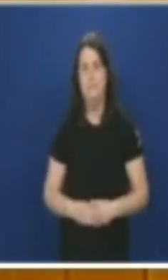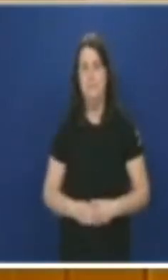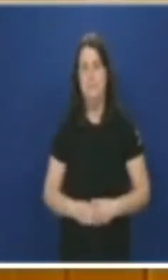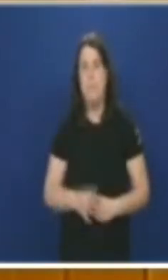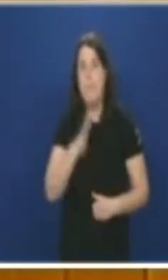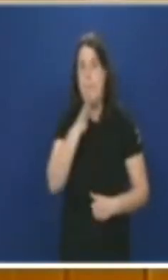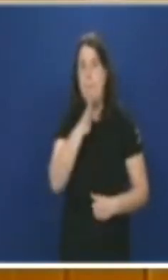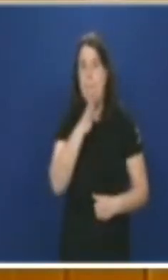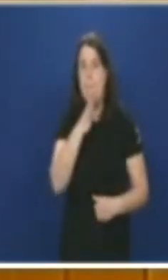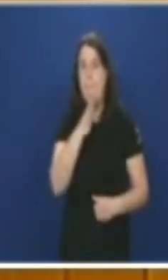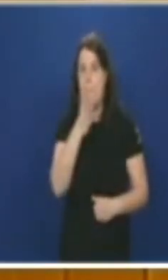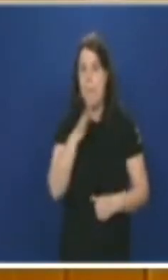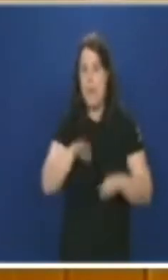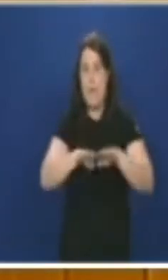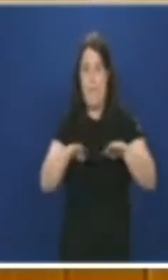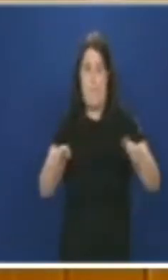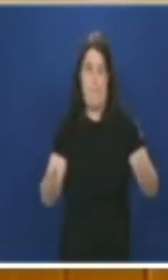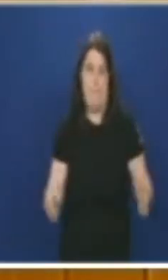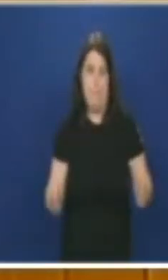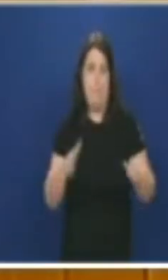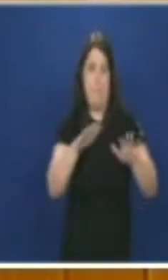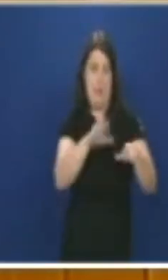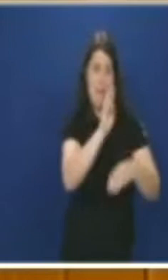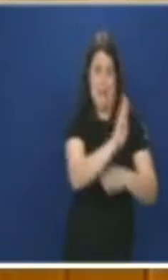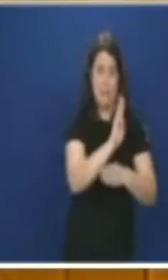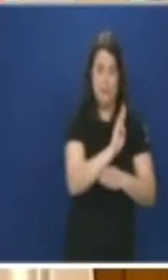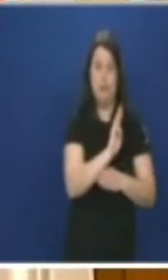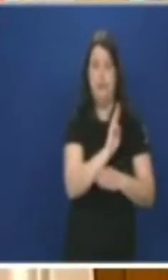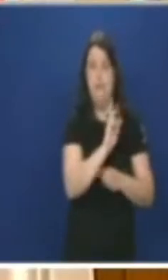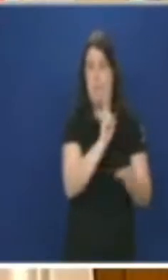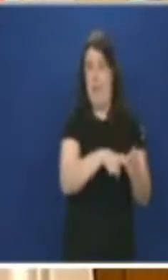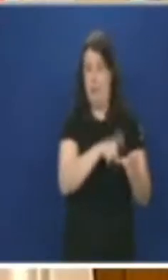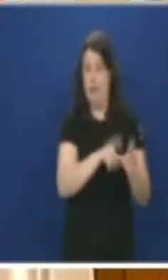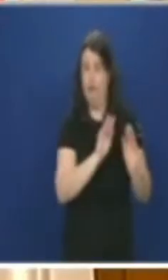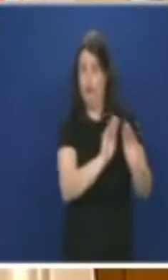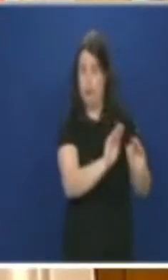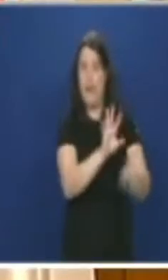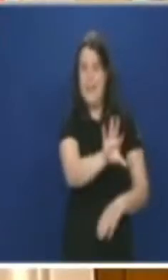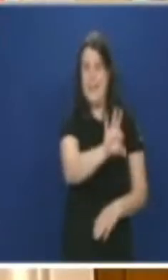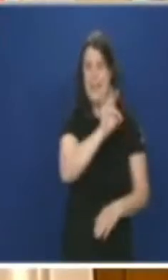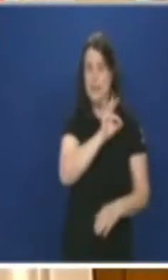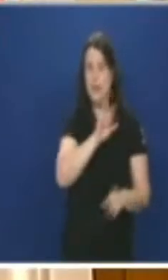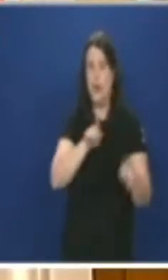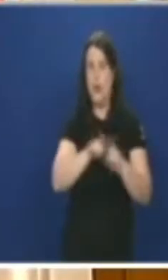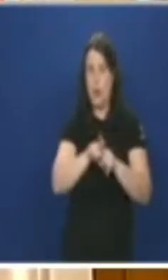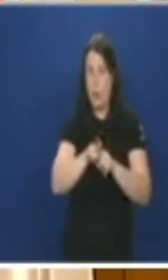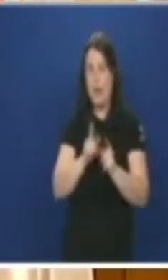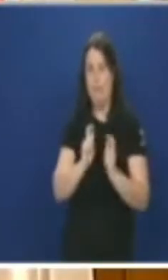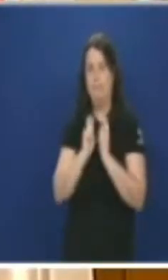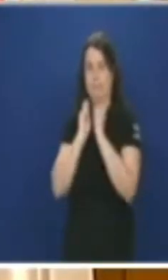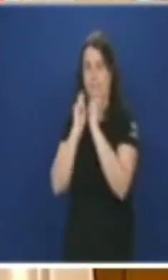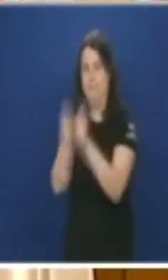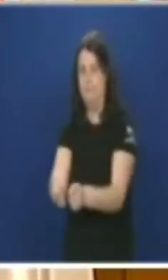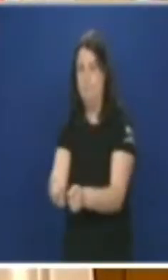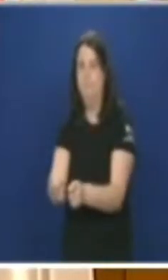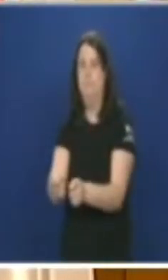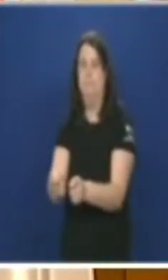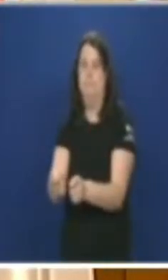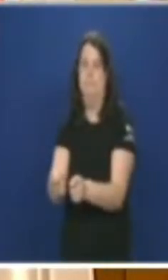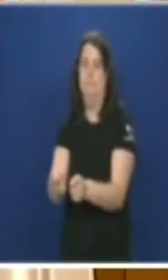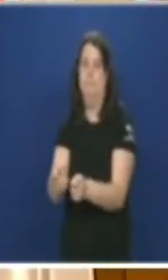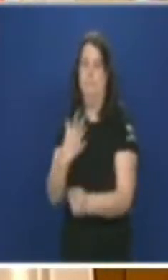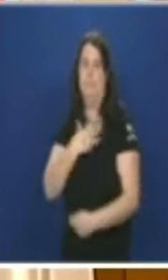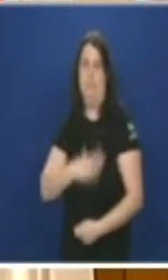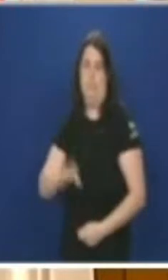Porque os membros da Mesa do Parlamento, coa súa decisión de facer entrega material da distinción a